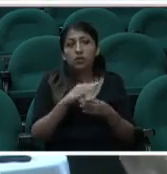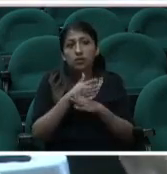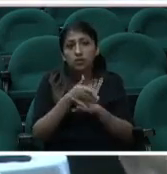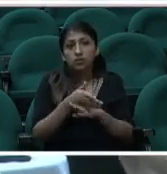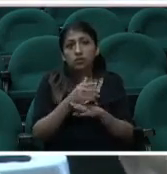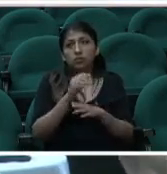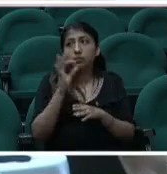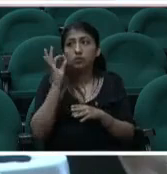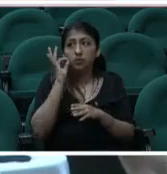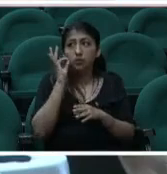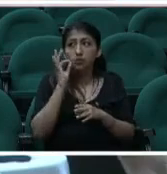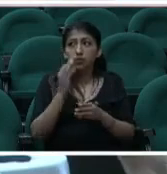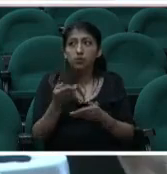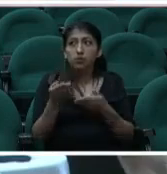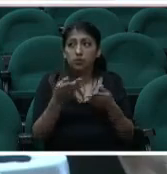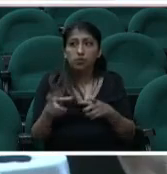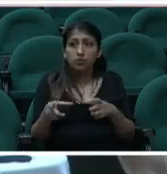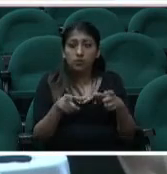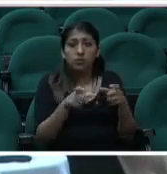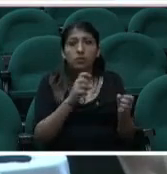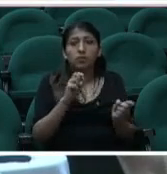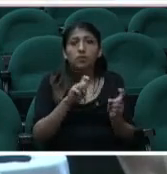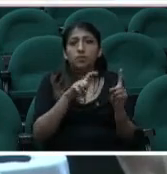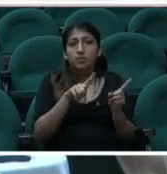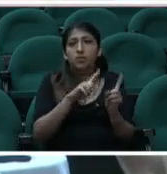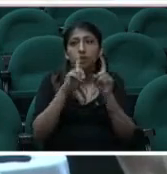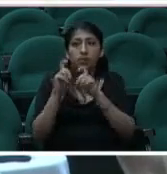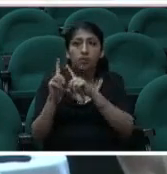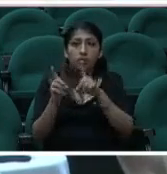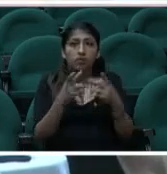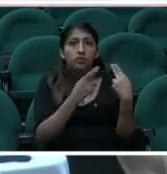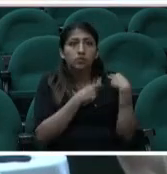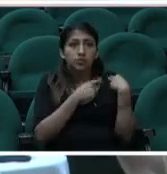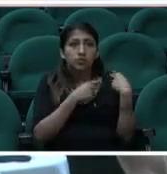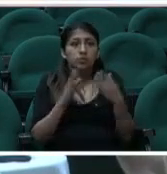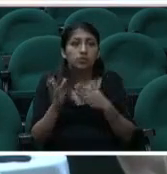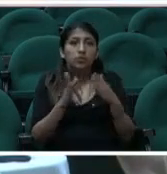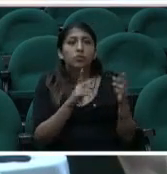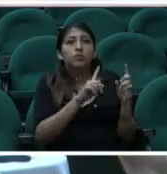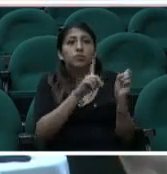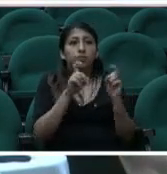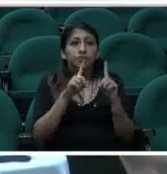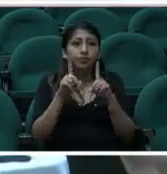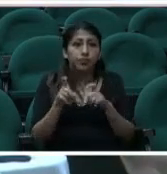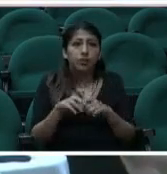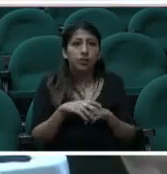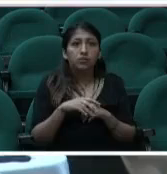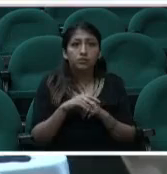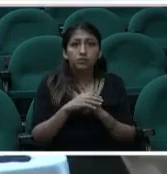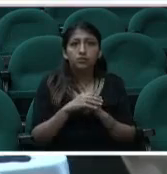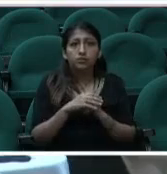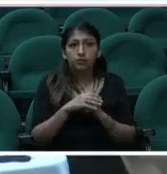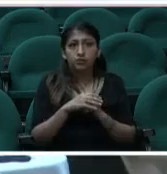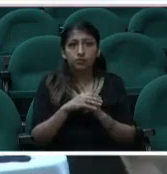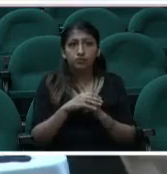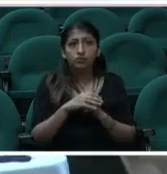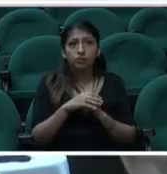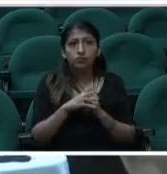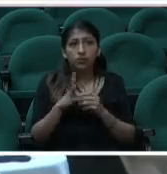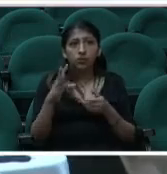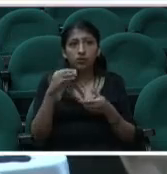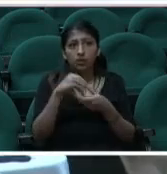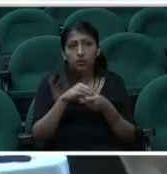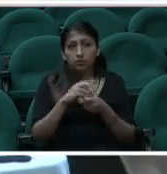y después la chica de protocolo pasa retirando y nosotros aquí de una manera ordenada pues lo vamos a formular la pregunta que esté